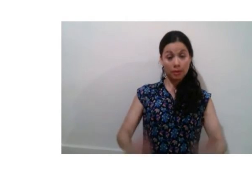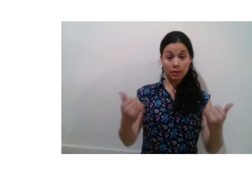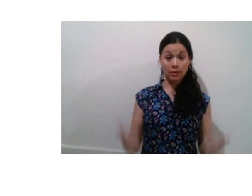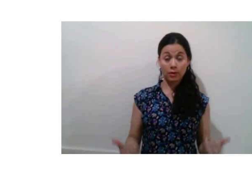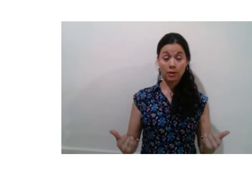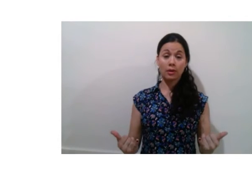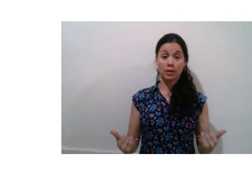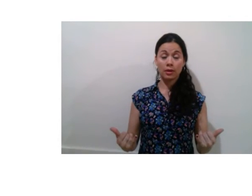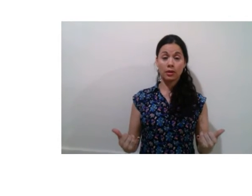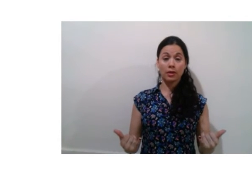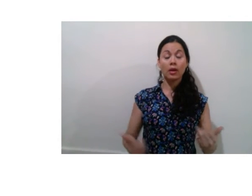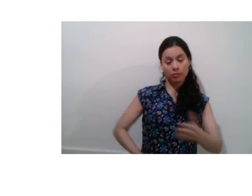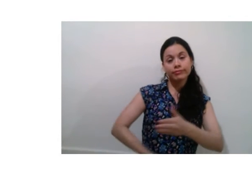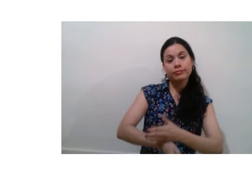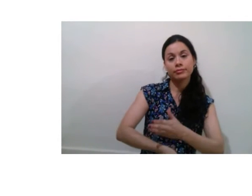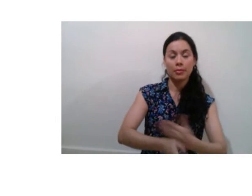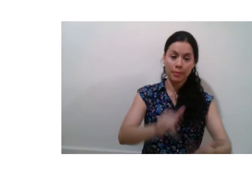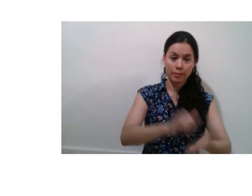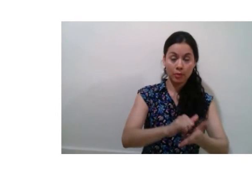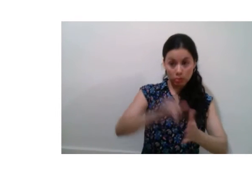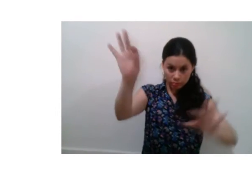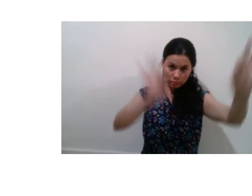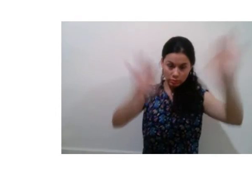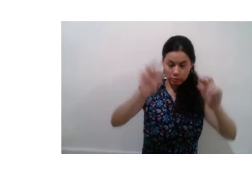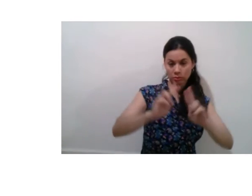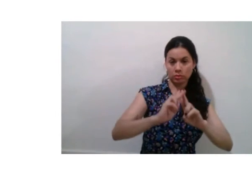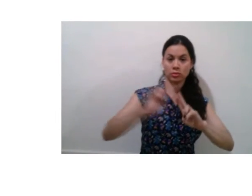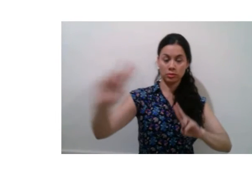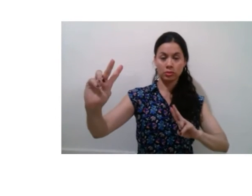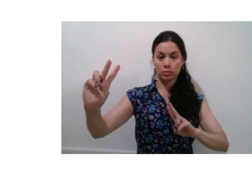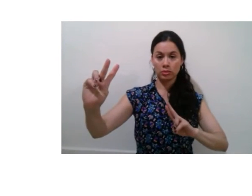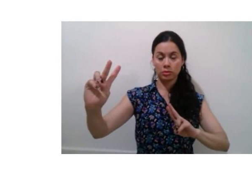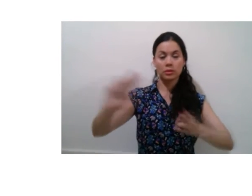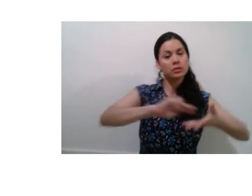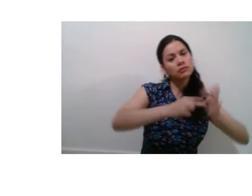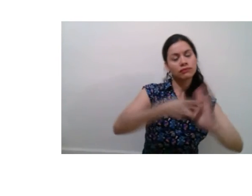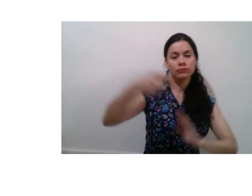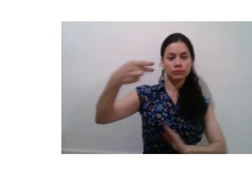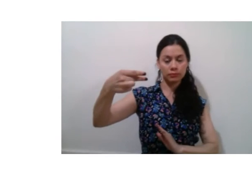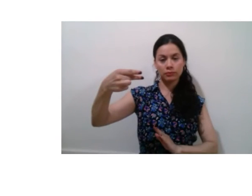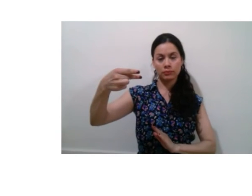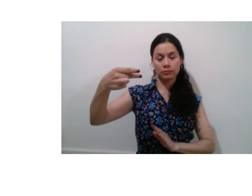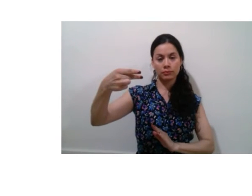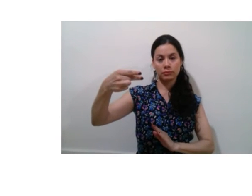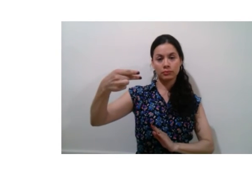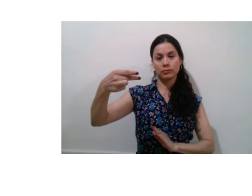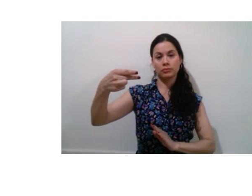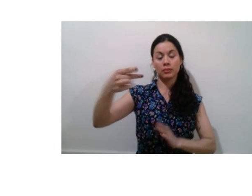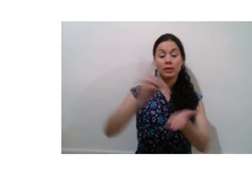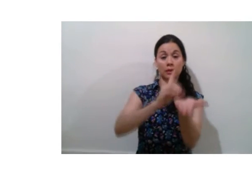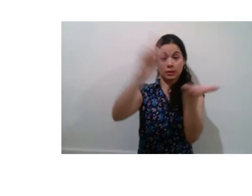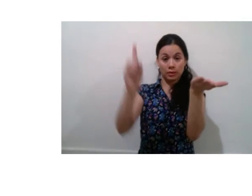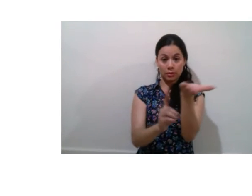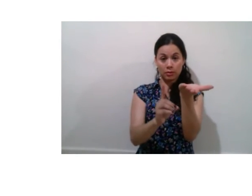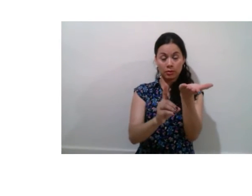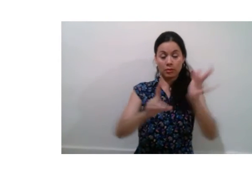Ahora continuamos reemplazando la velocidad, que es igual a derivada